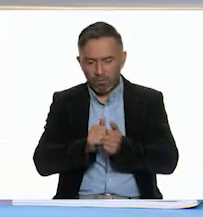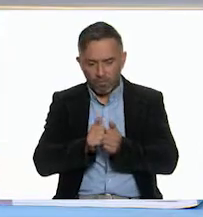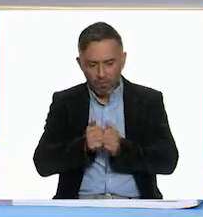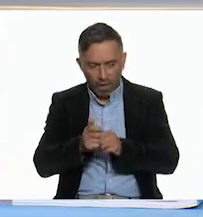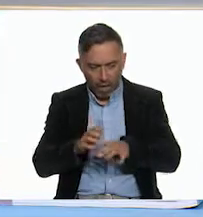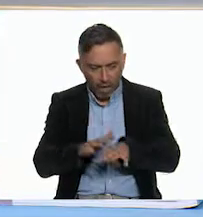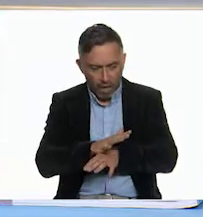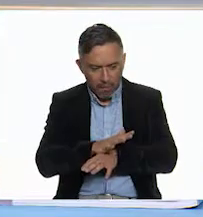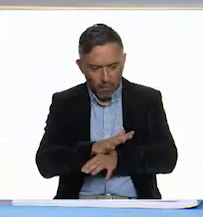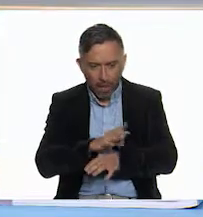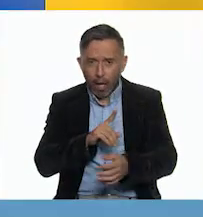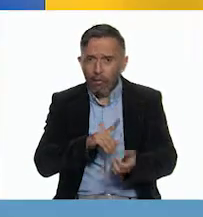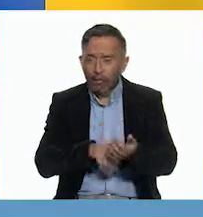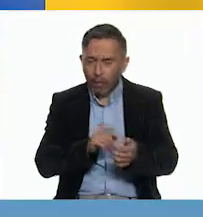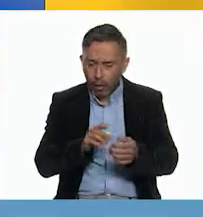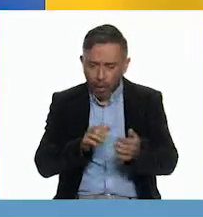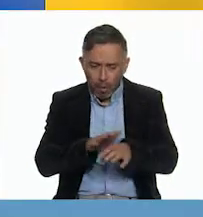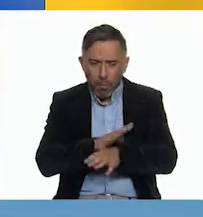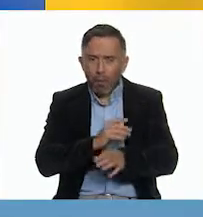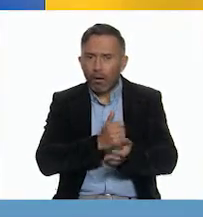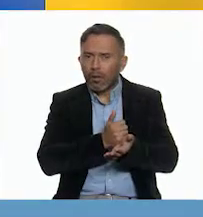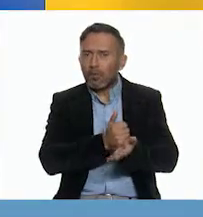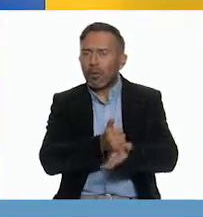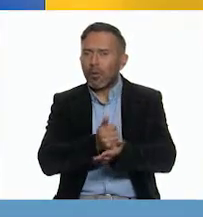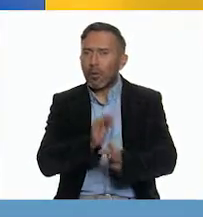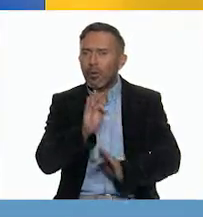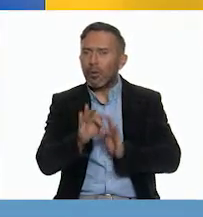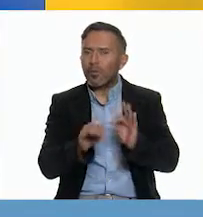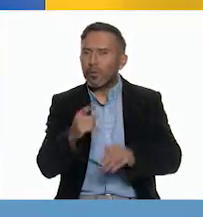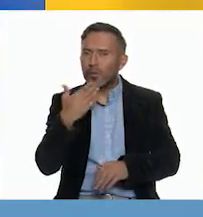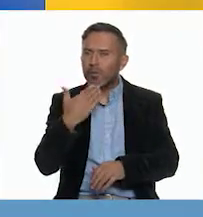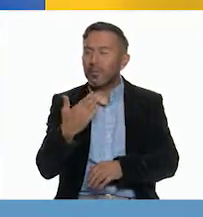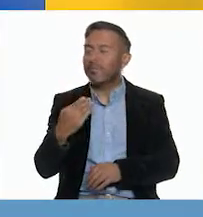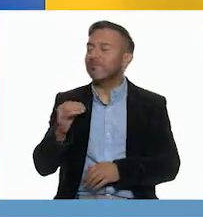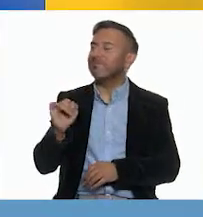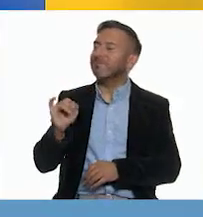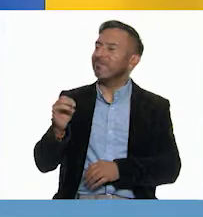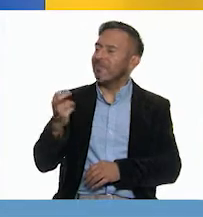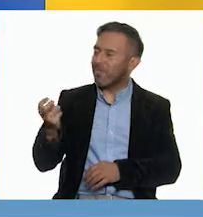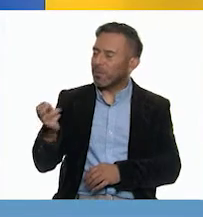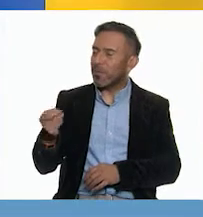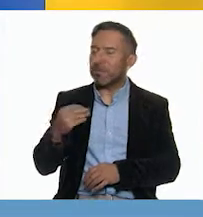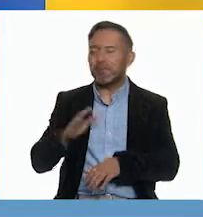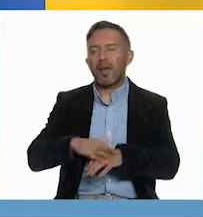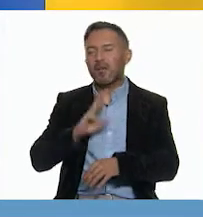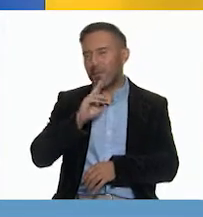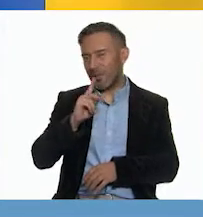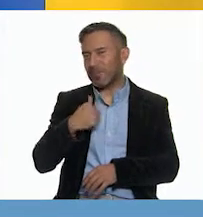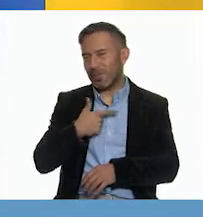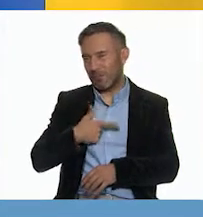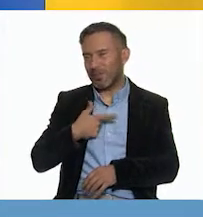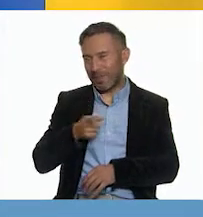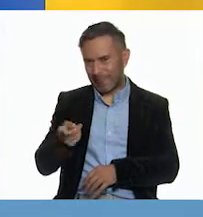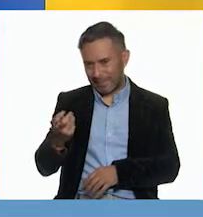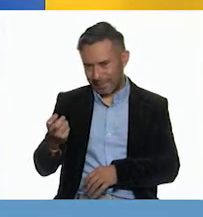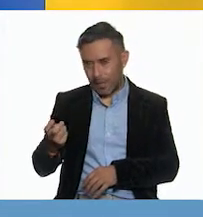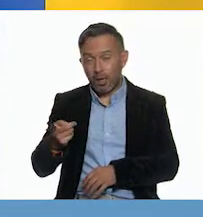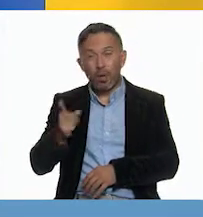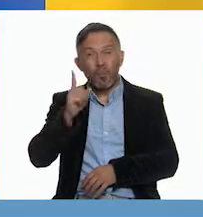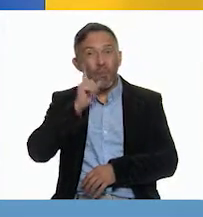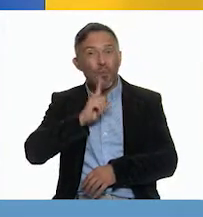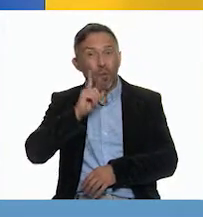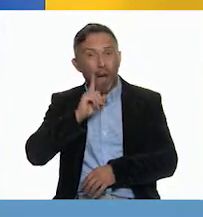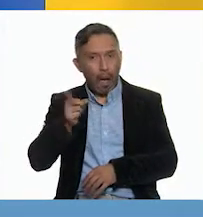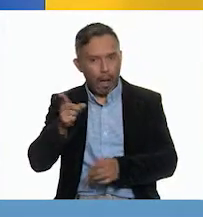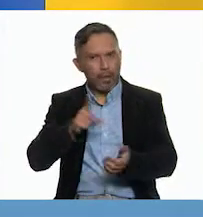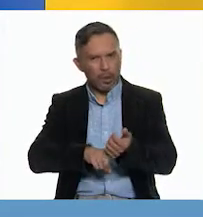cosas buenas. Sí, también es mi parte favorita, Raulito. Aquí vemos que, aunque la señora era astuta para